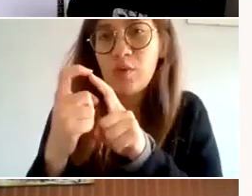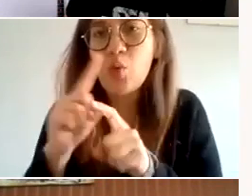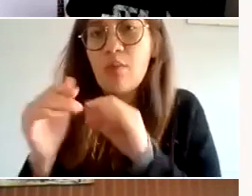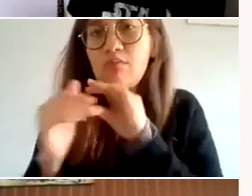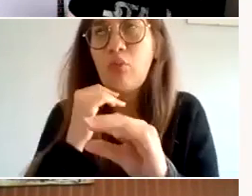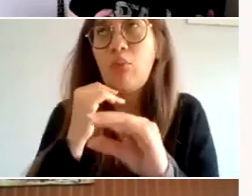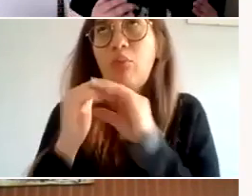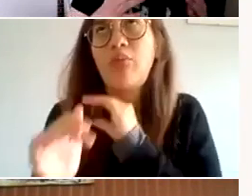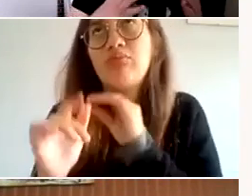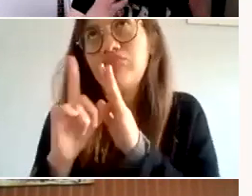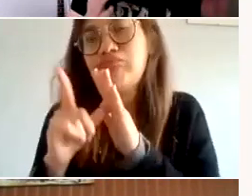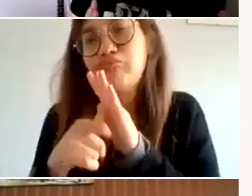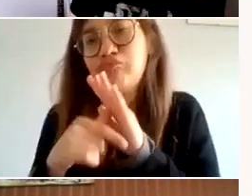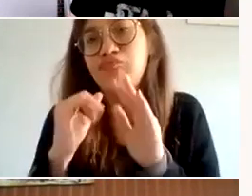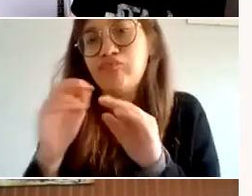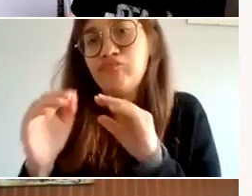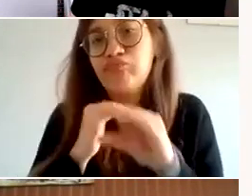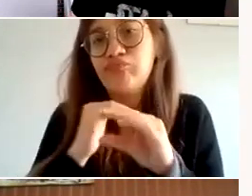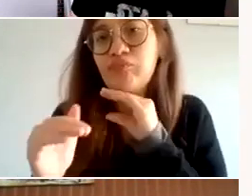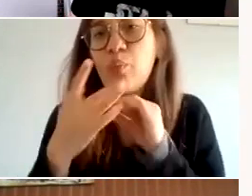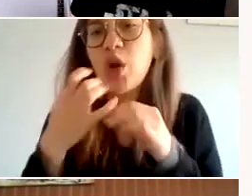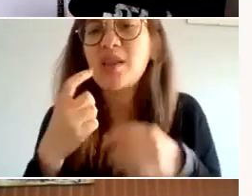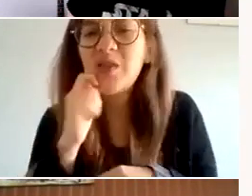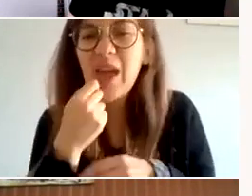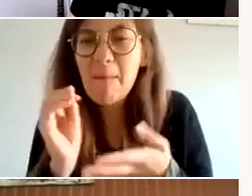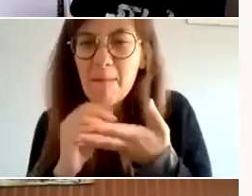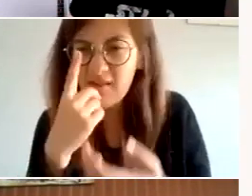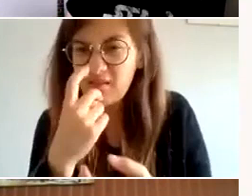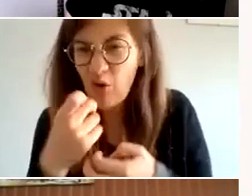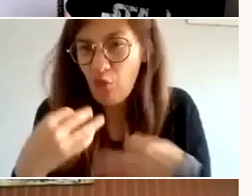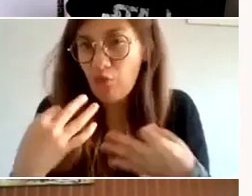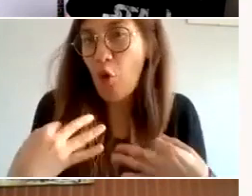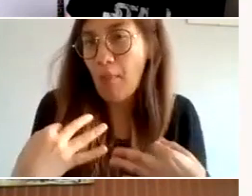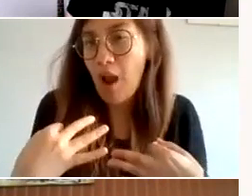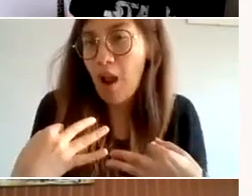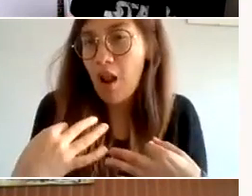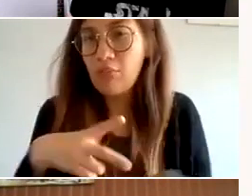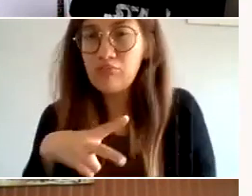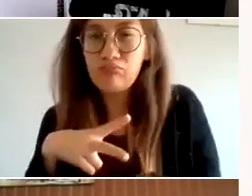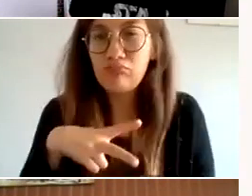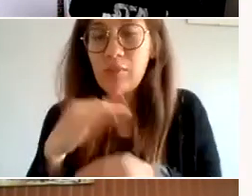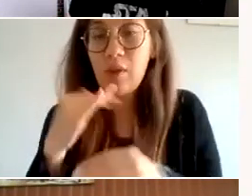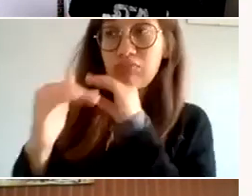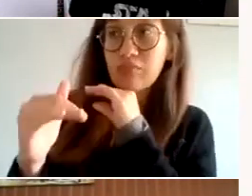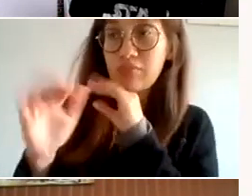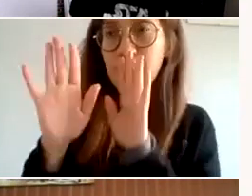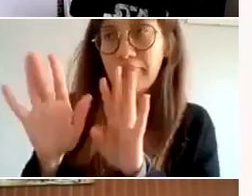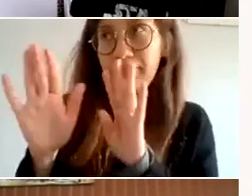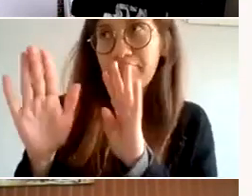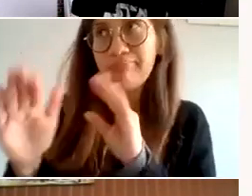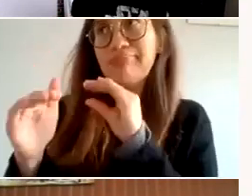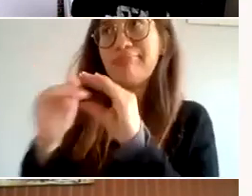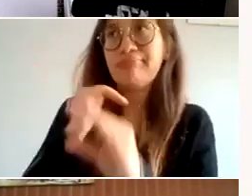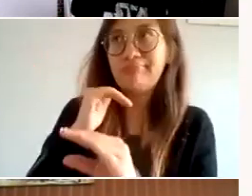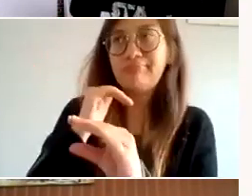un mail, porque el mail, como tiene esta formalidad que tiene que ser cumplida, quizás es mucho más lento, pero esto te sirva que sea que tú le